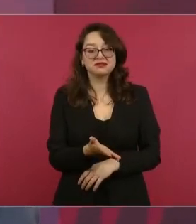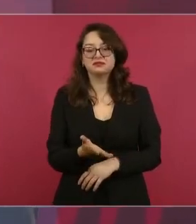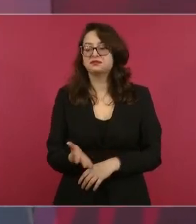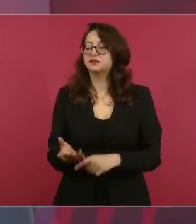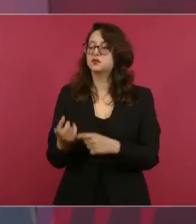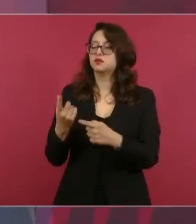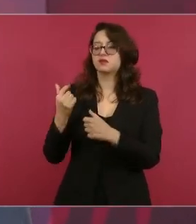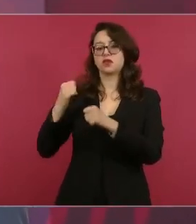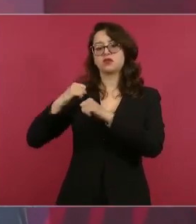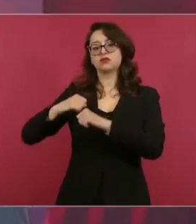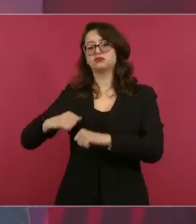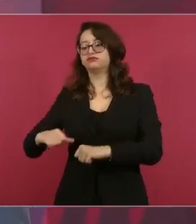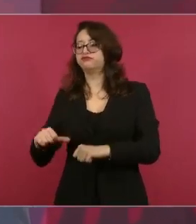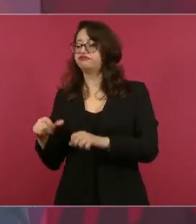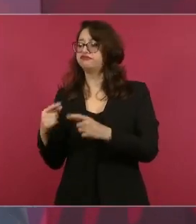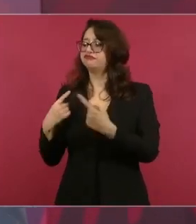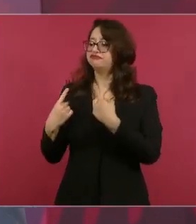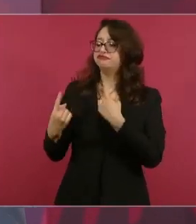y nada más desde arriba.